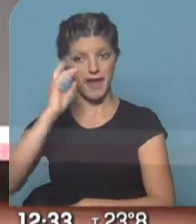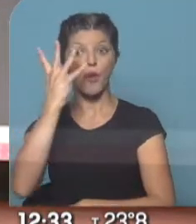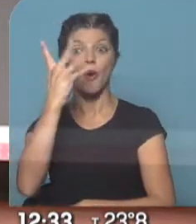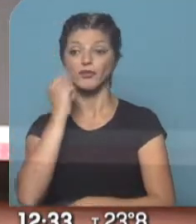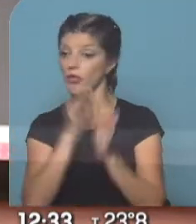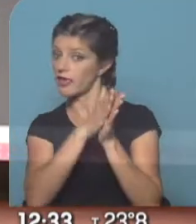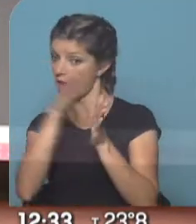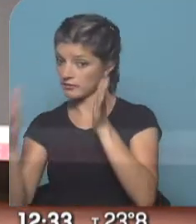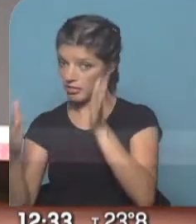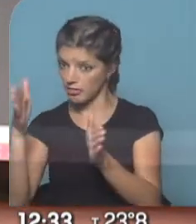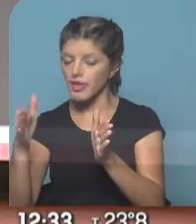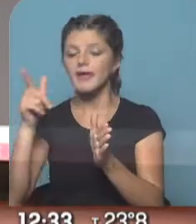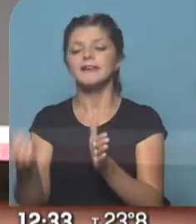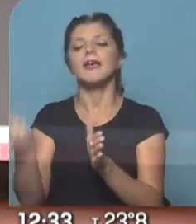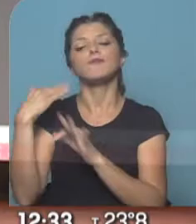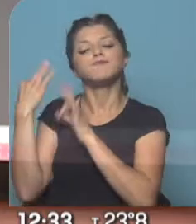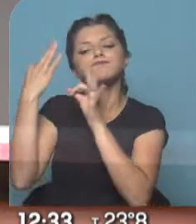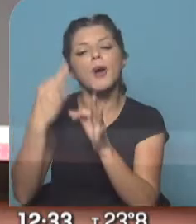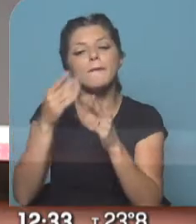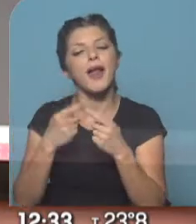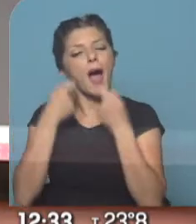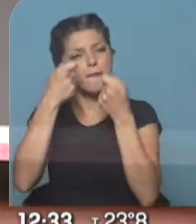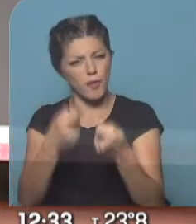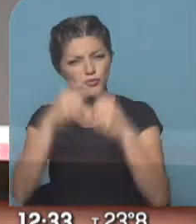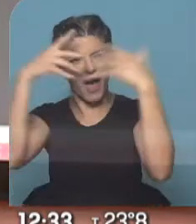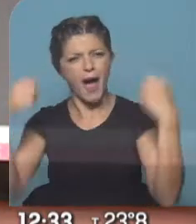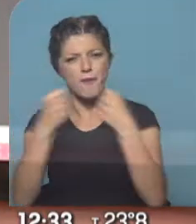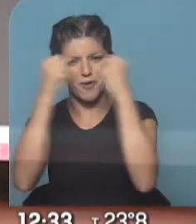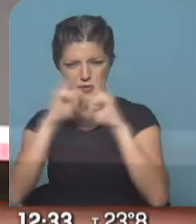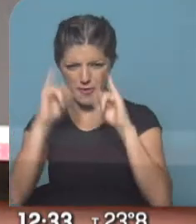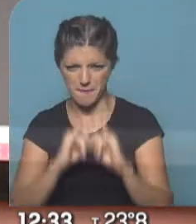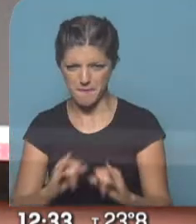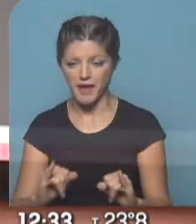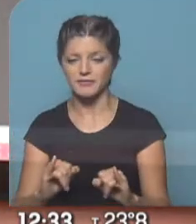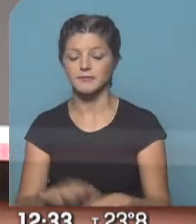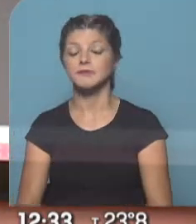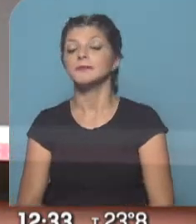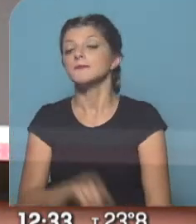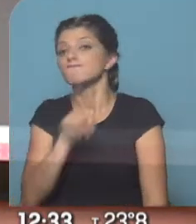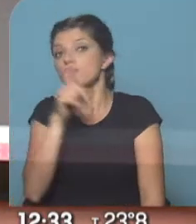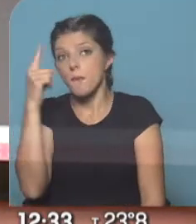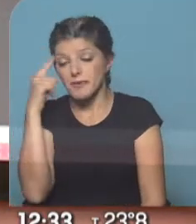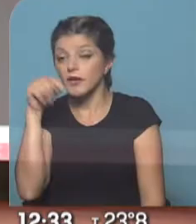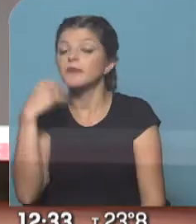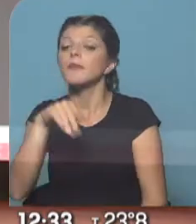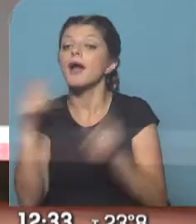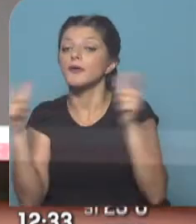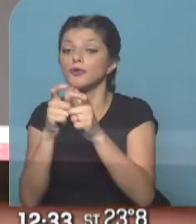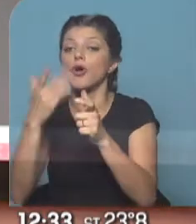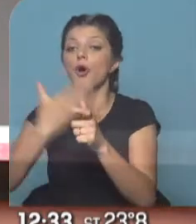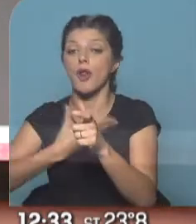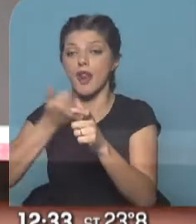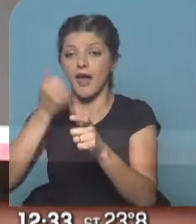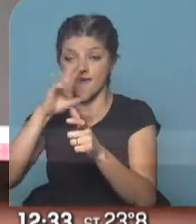como respaldo a los acuerdos de paz. No está previsto que haya una reunión con la FARC como partido político, con la FARC